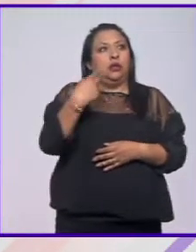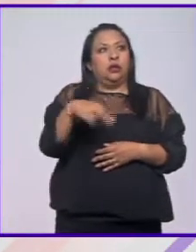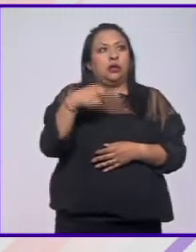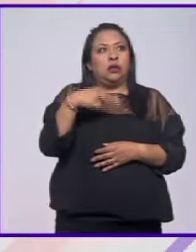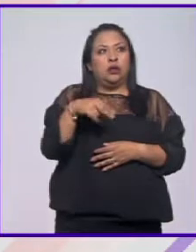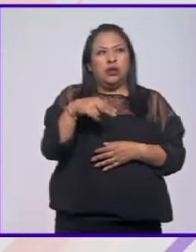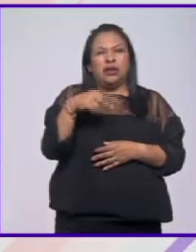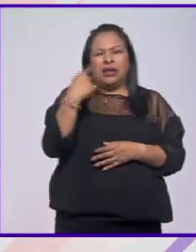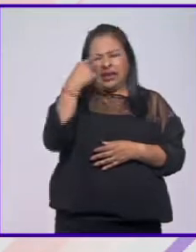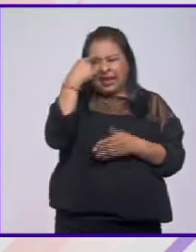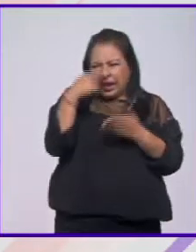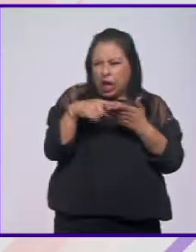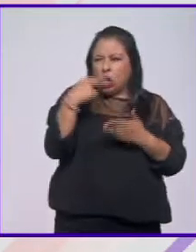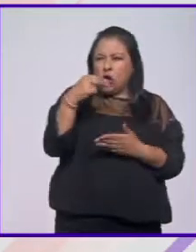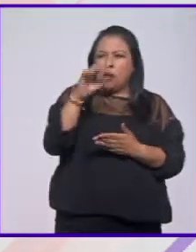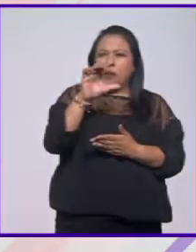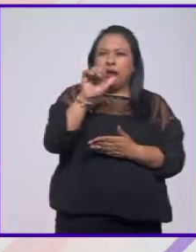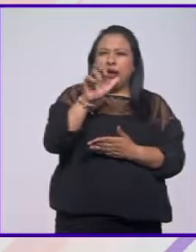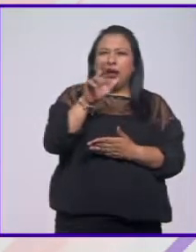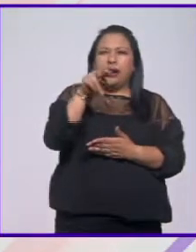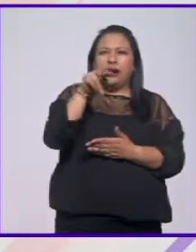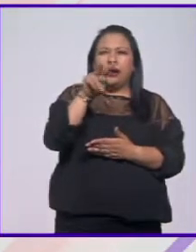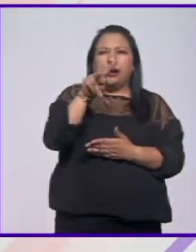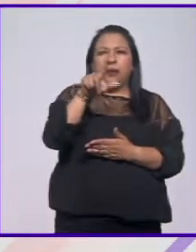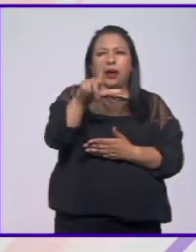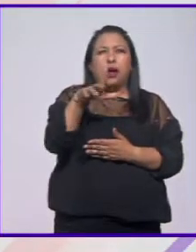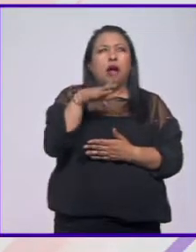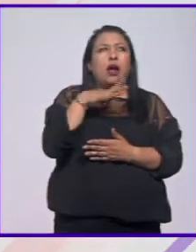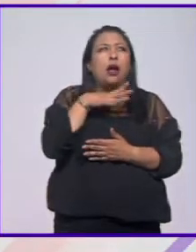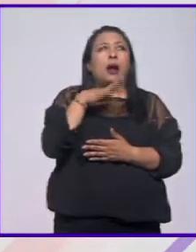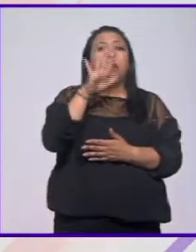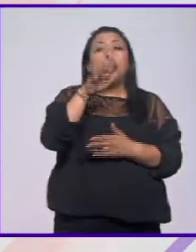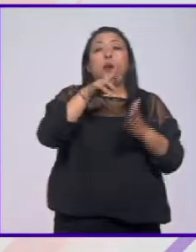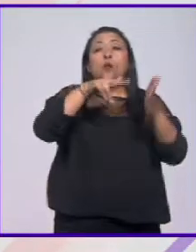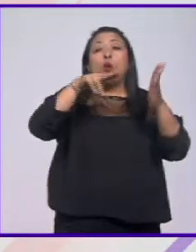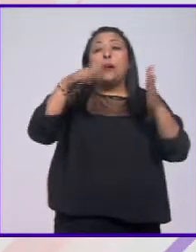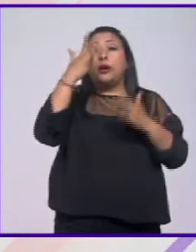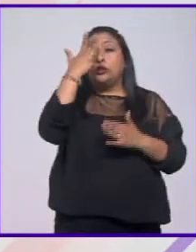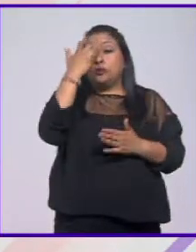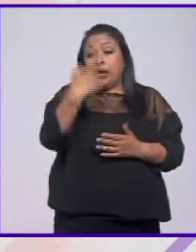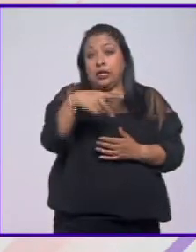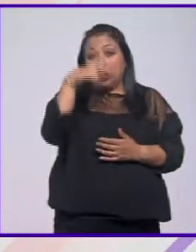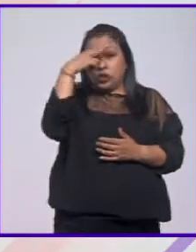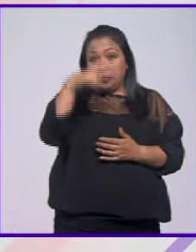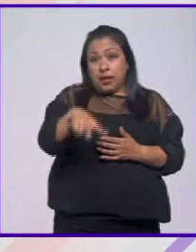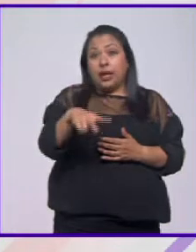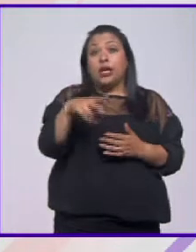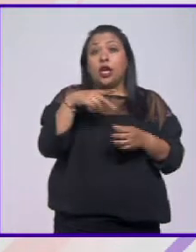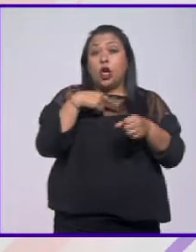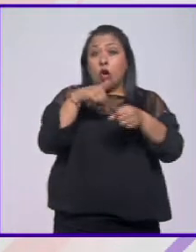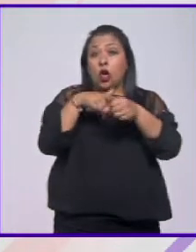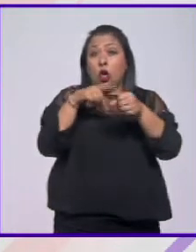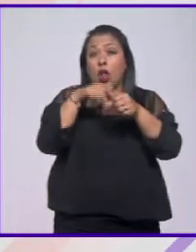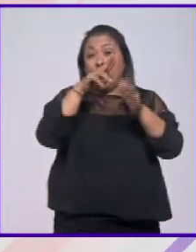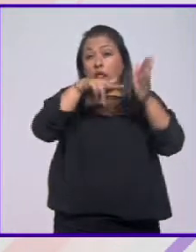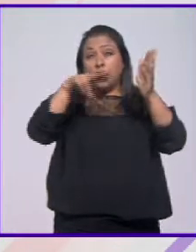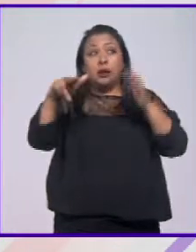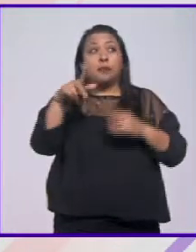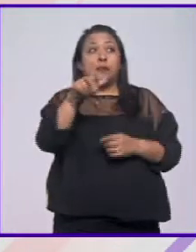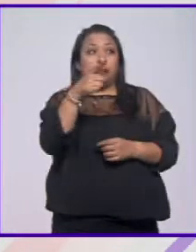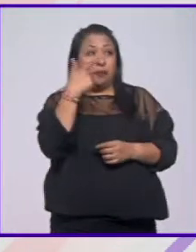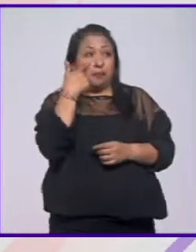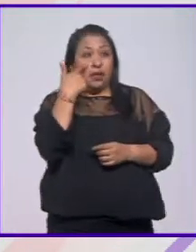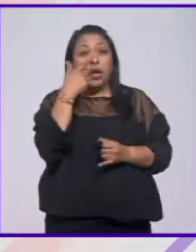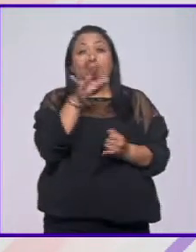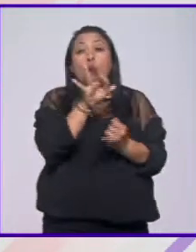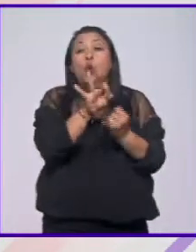si no me equivoco, Carnaval, que así están es. Pintados los pueblos mágicos de México a través del color. Mira, es uno de